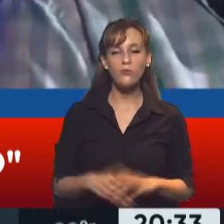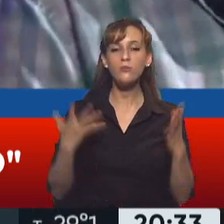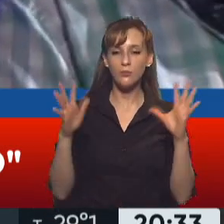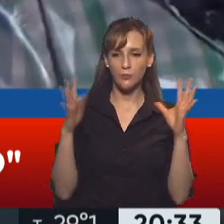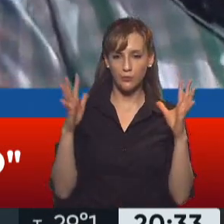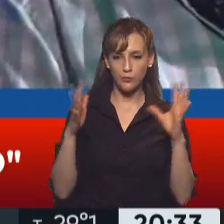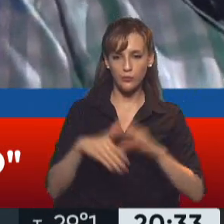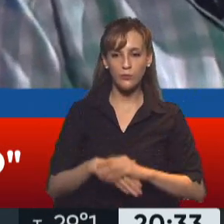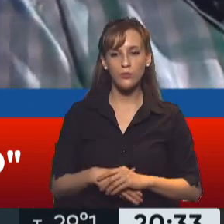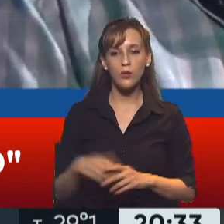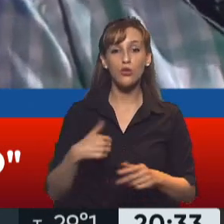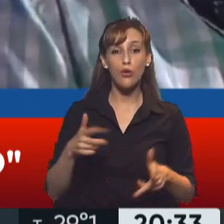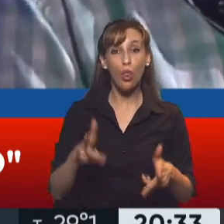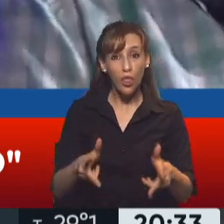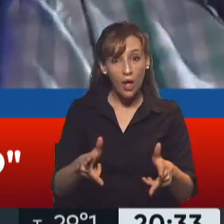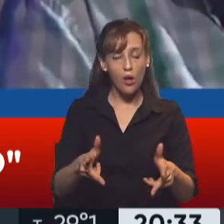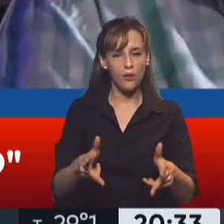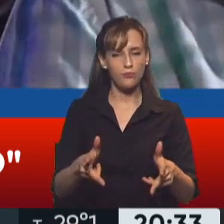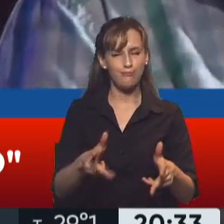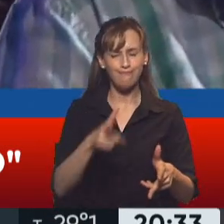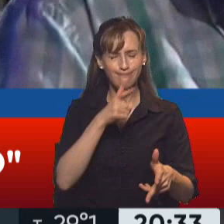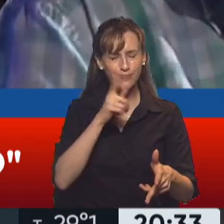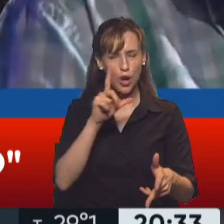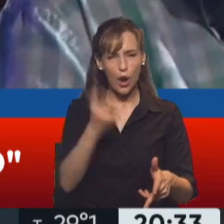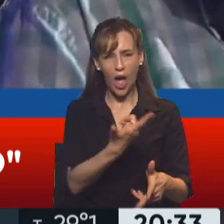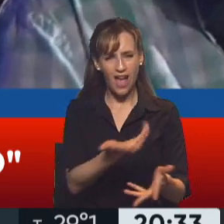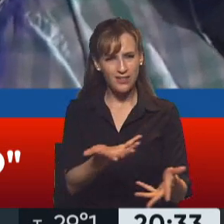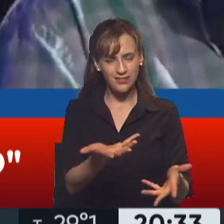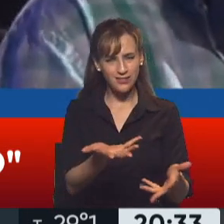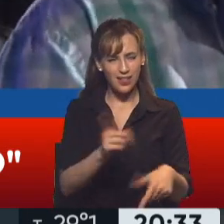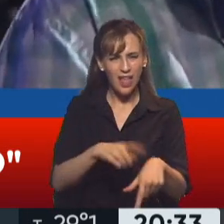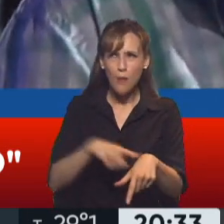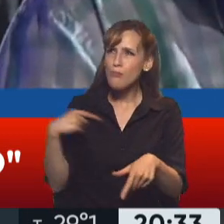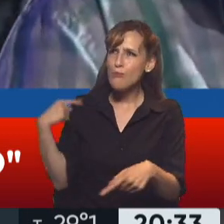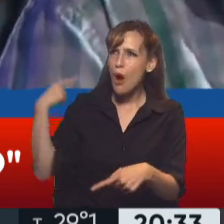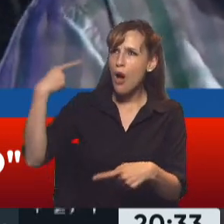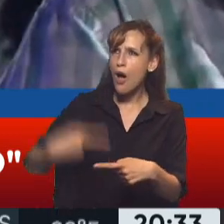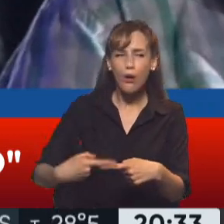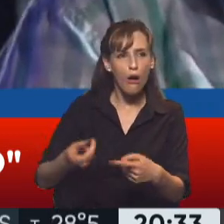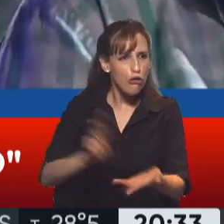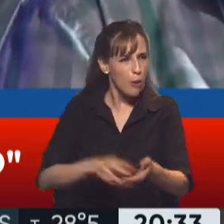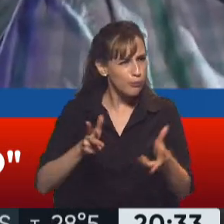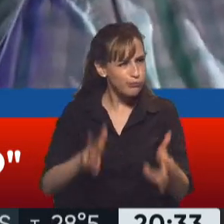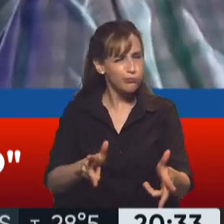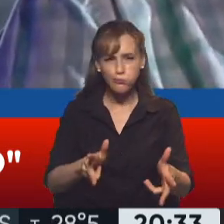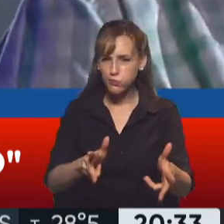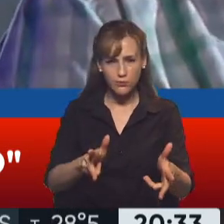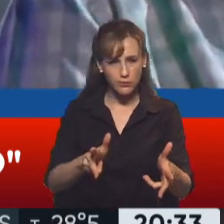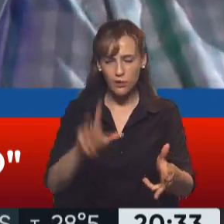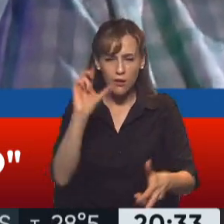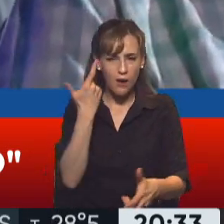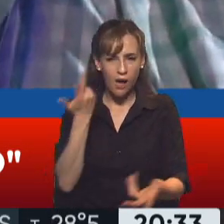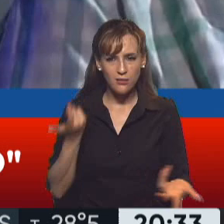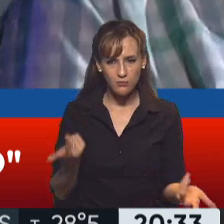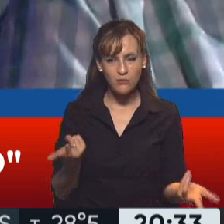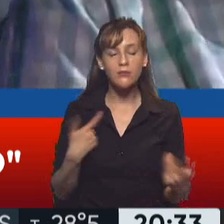argentinas. Lo digo, parece mentira, que haya pasado tanto tiempo y tengamos que decirlo una vez más. Ha sido